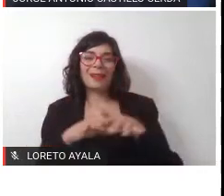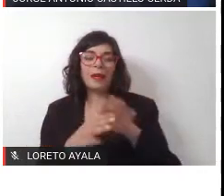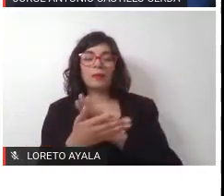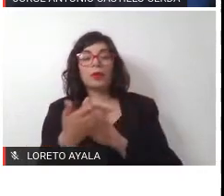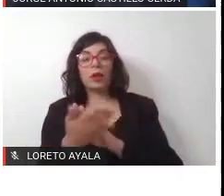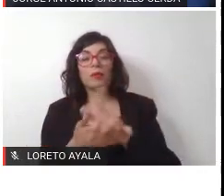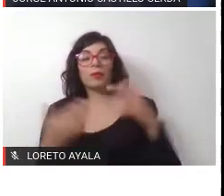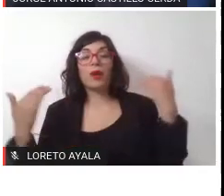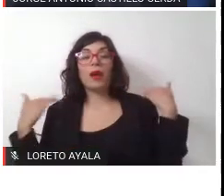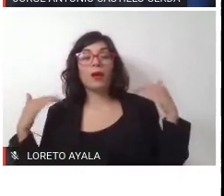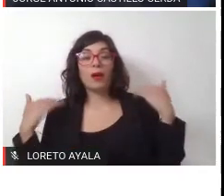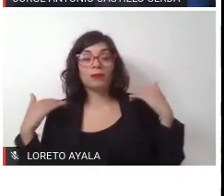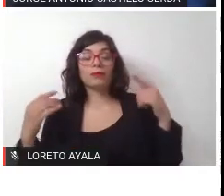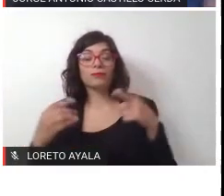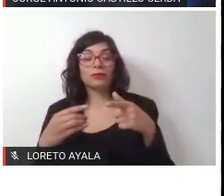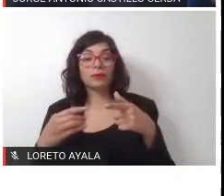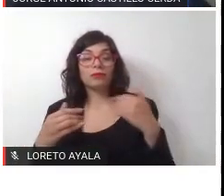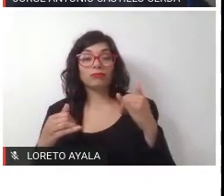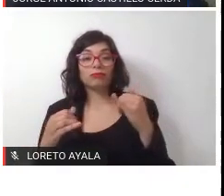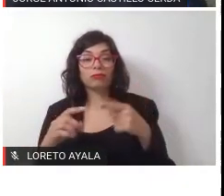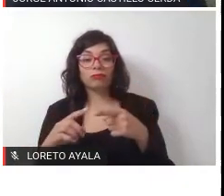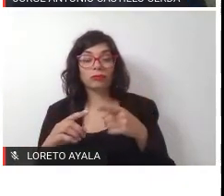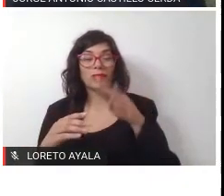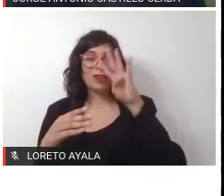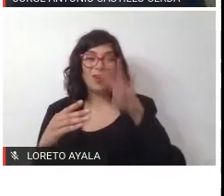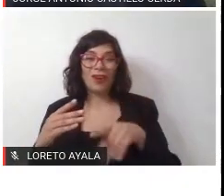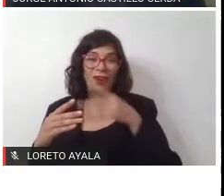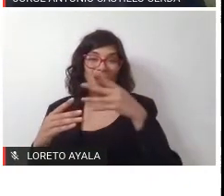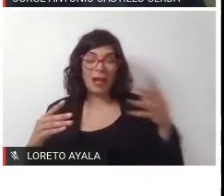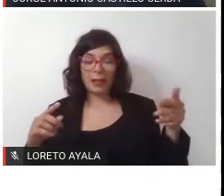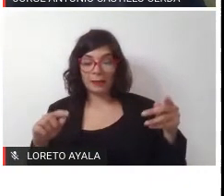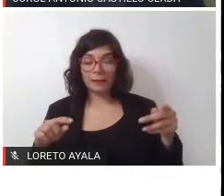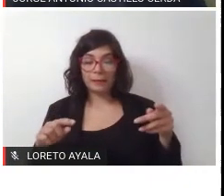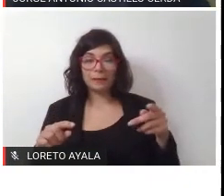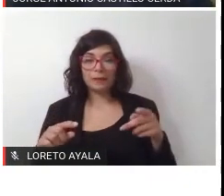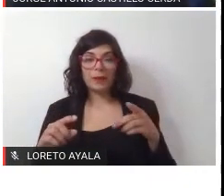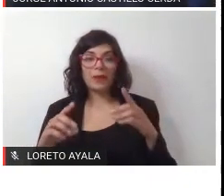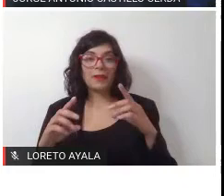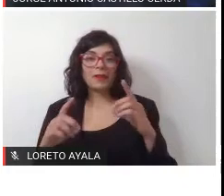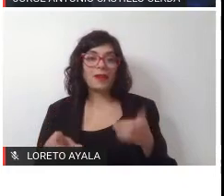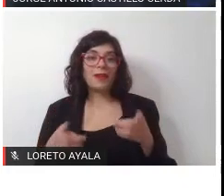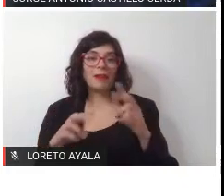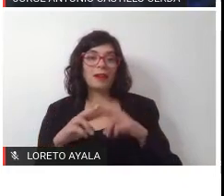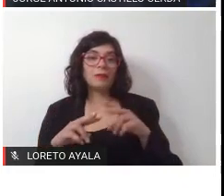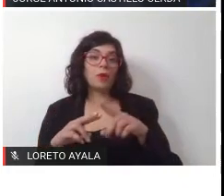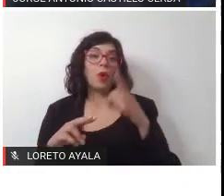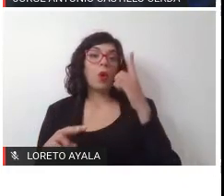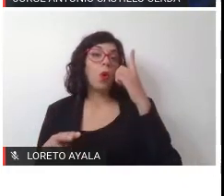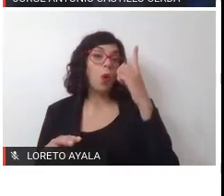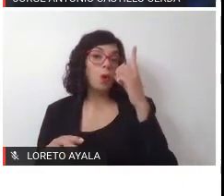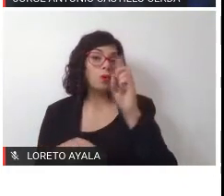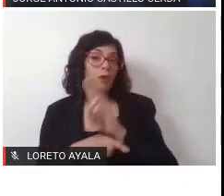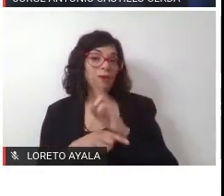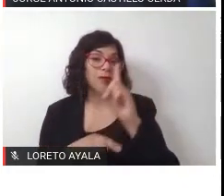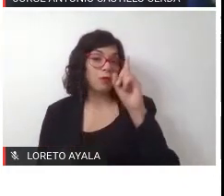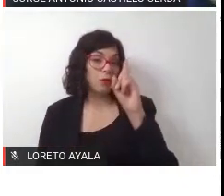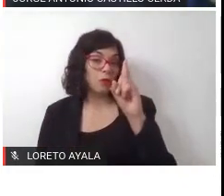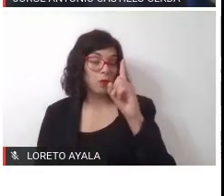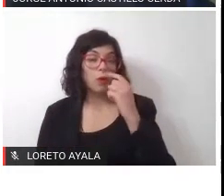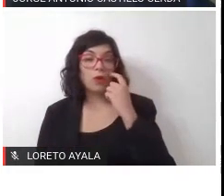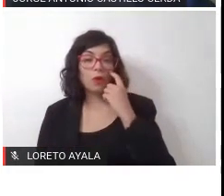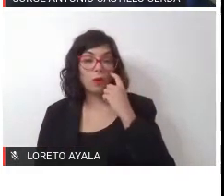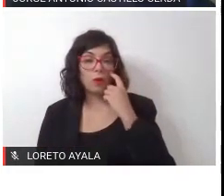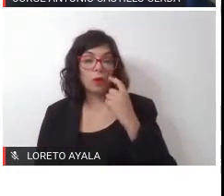física tienen que, en los horarios, hacerla porque son unidocentes, ojo,